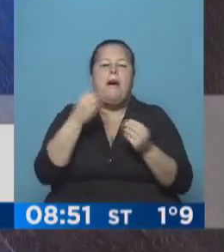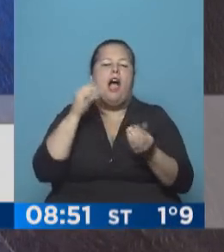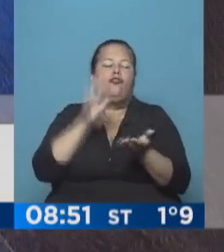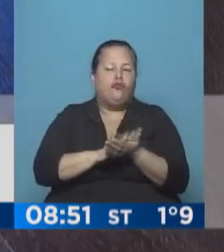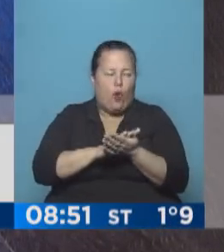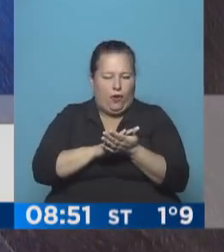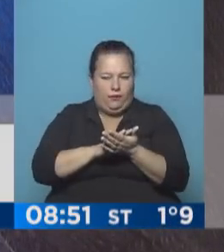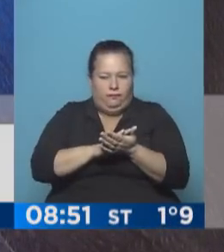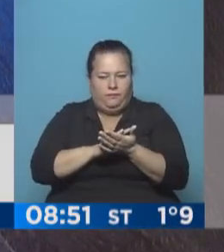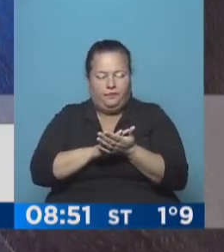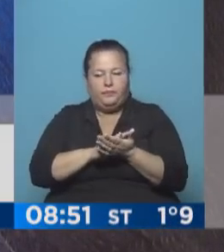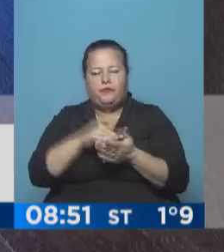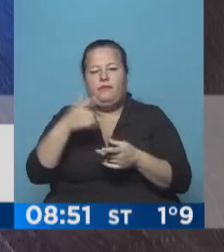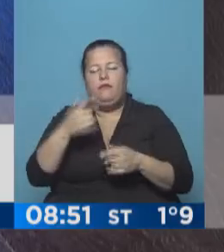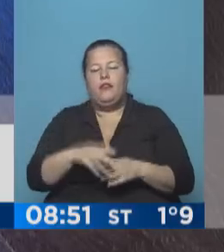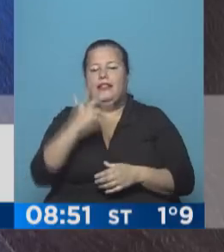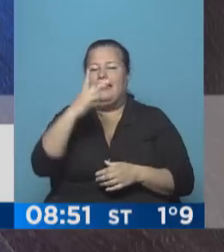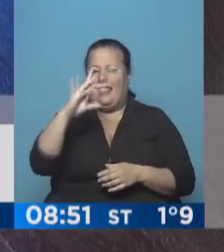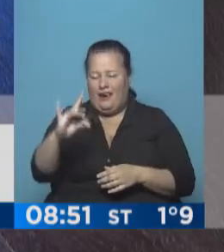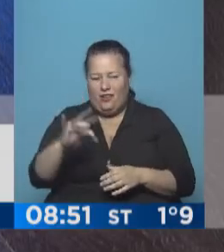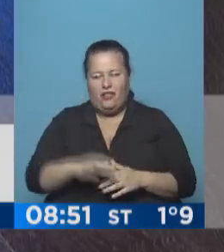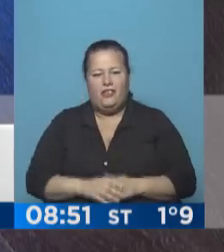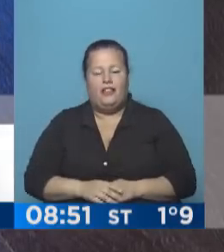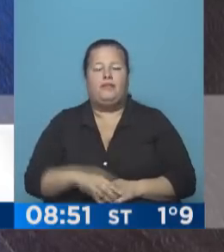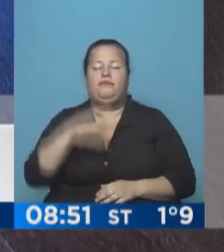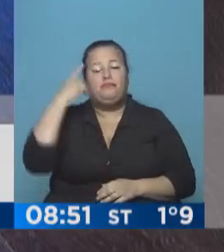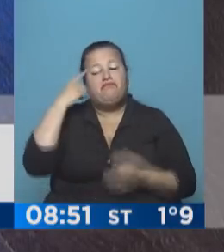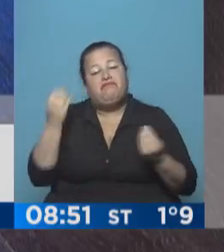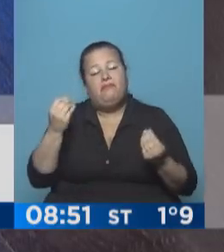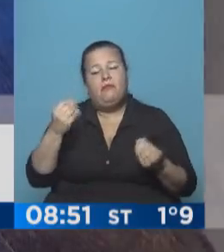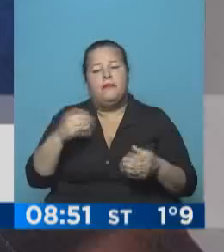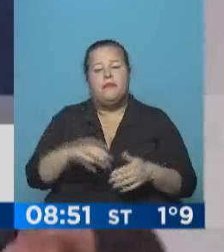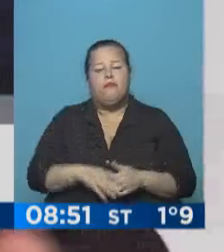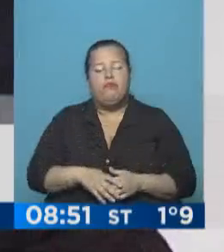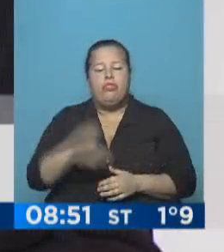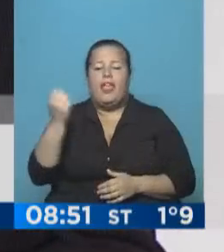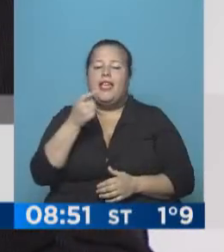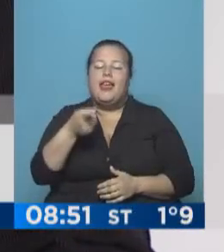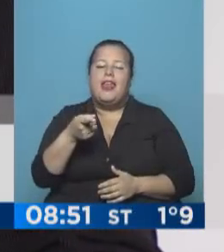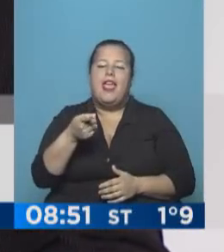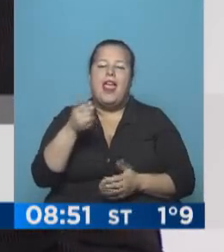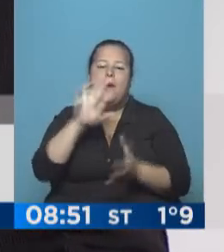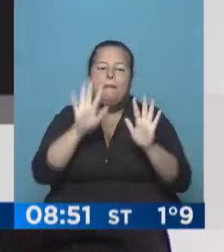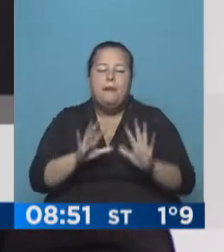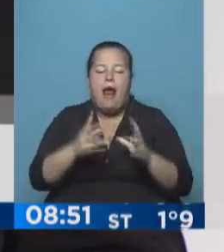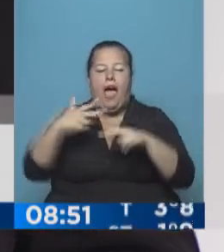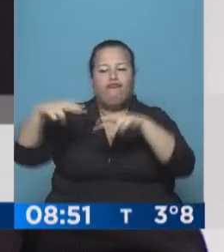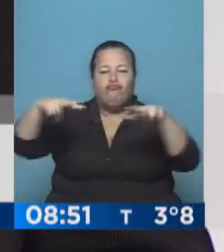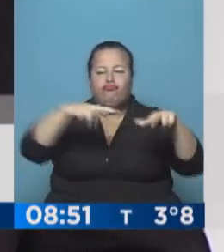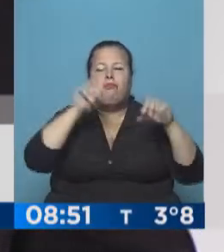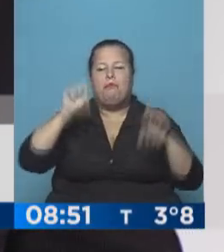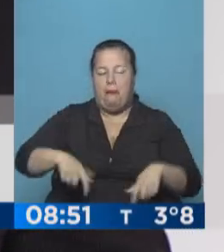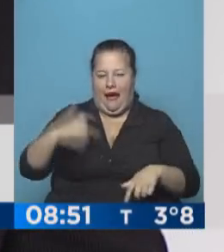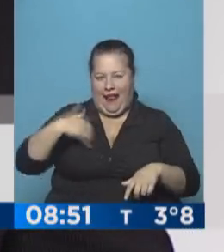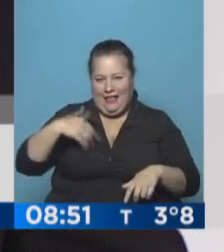ver con lo que es el sistema de impresión en 3D y la idea Bueno era poder digamos tratar de diseñar un dron a nivel